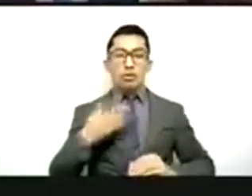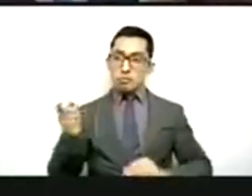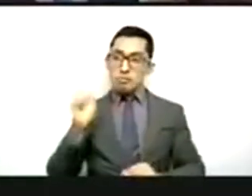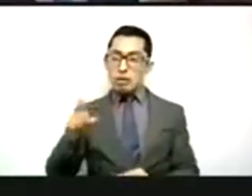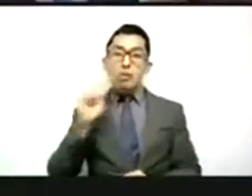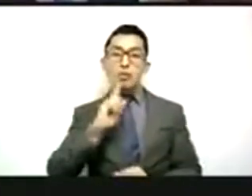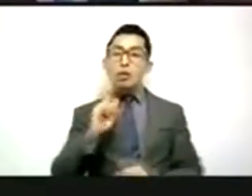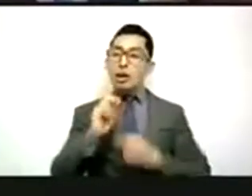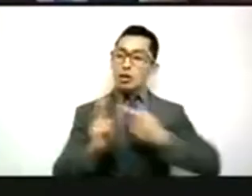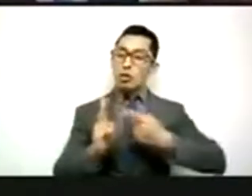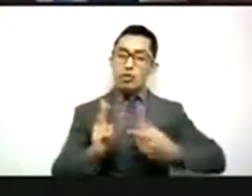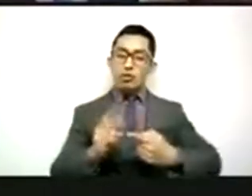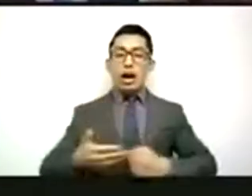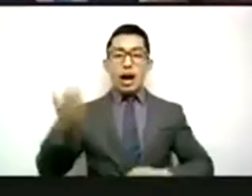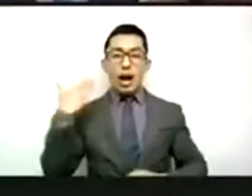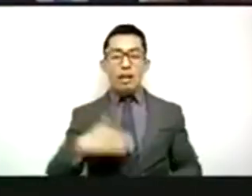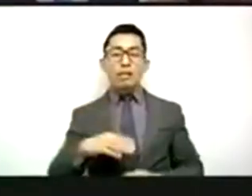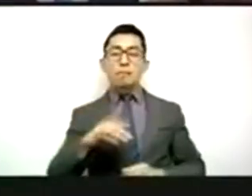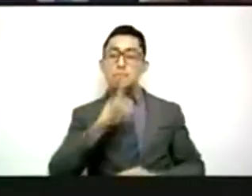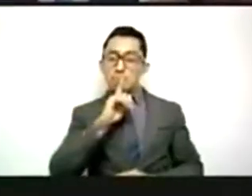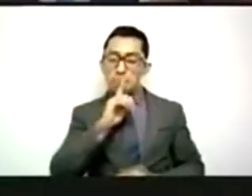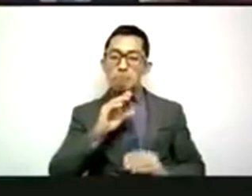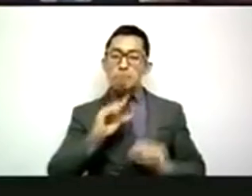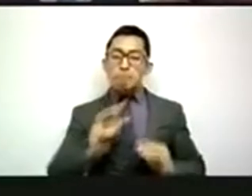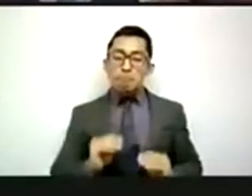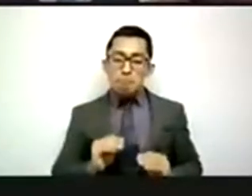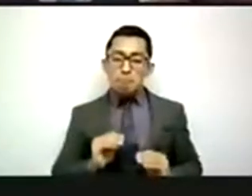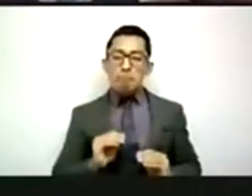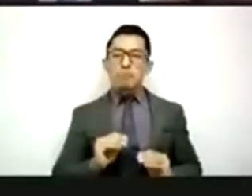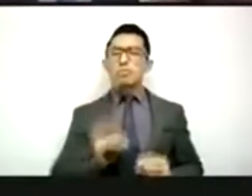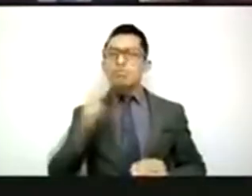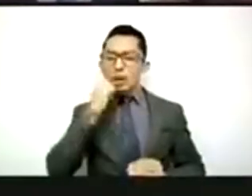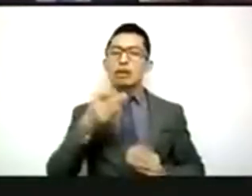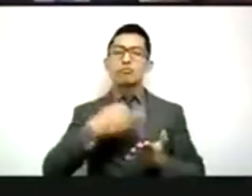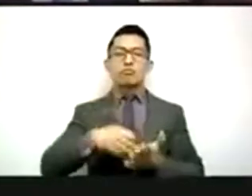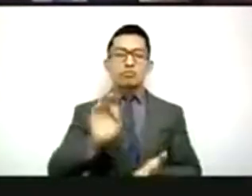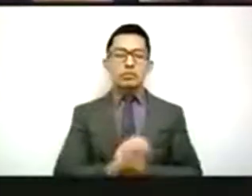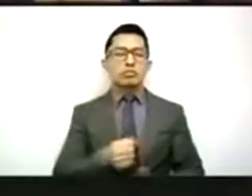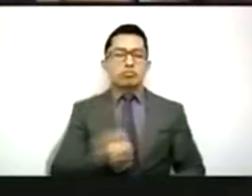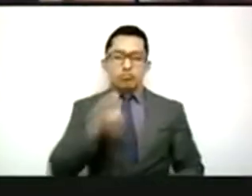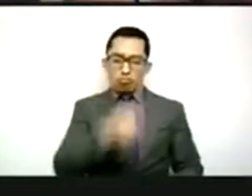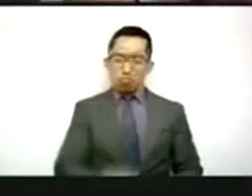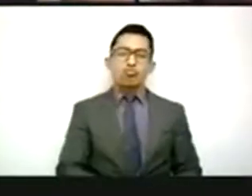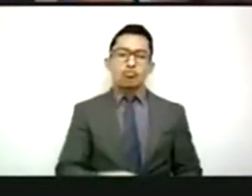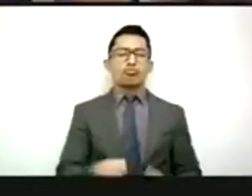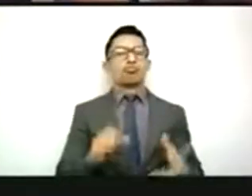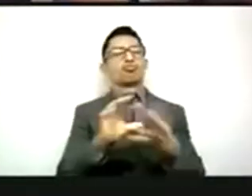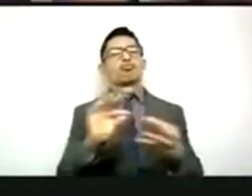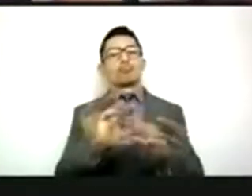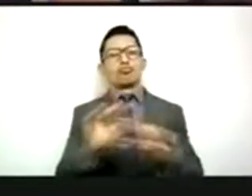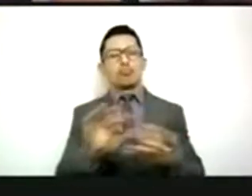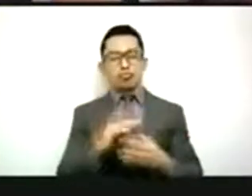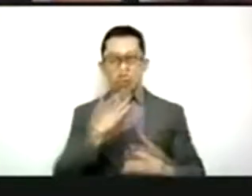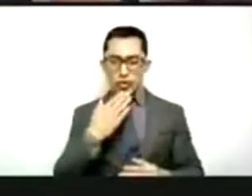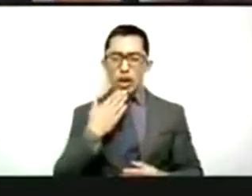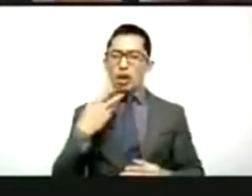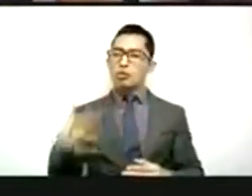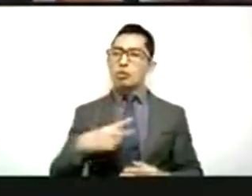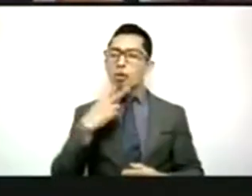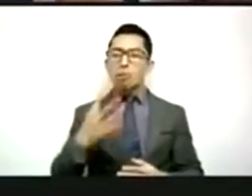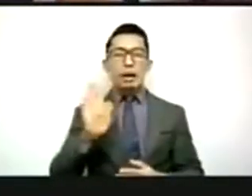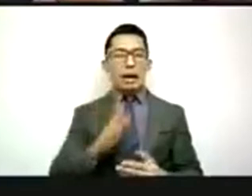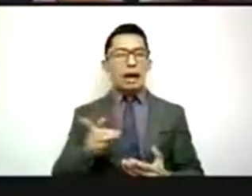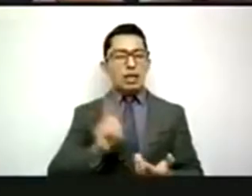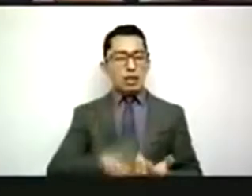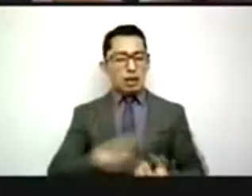mujeres levantaron su voz y la hicieron resonar de manera sorora y en un